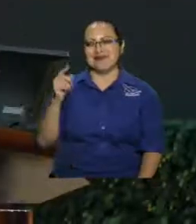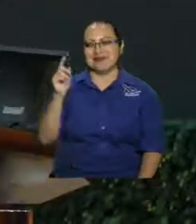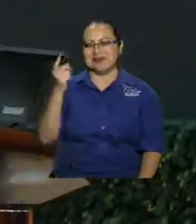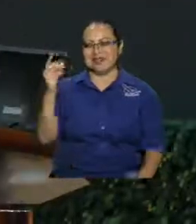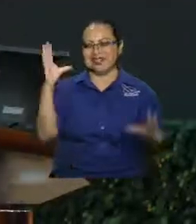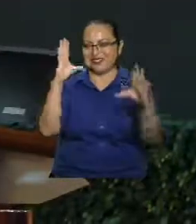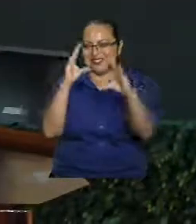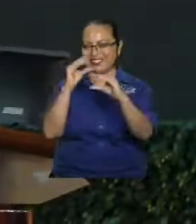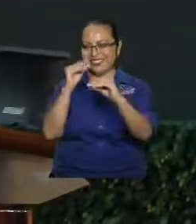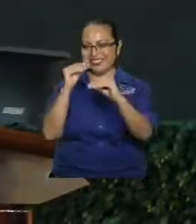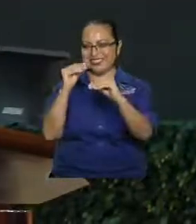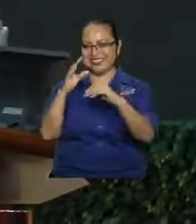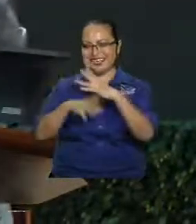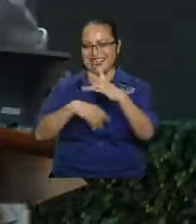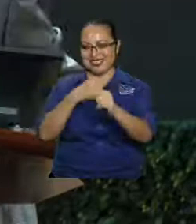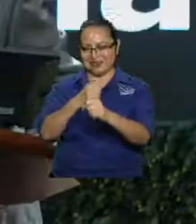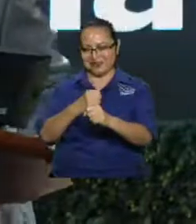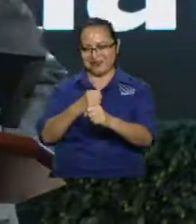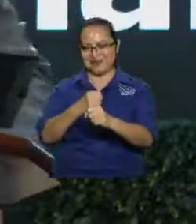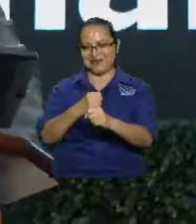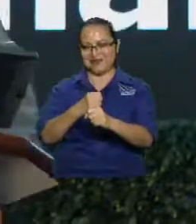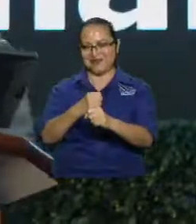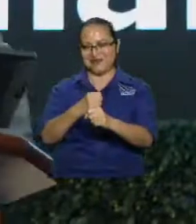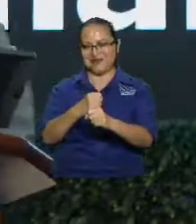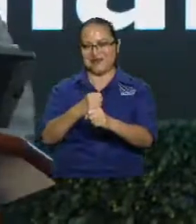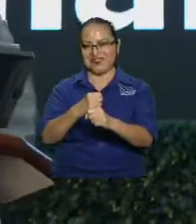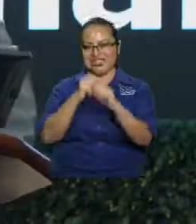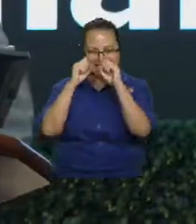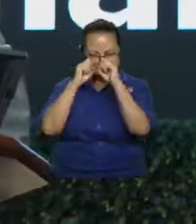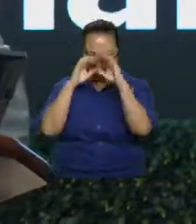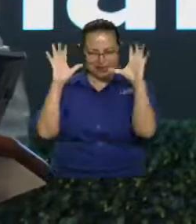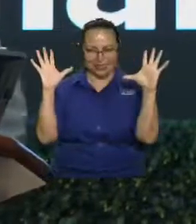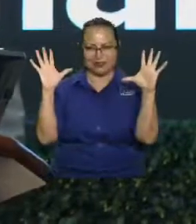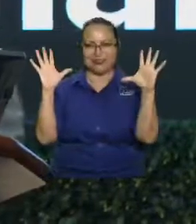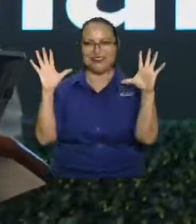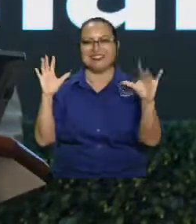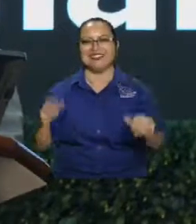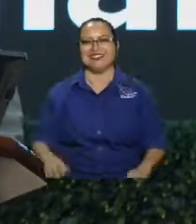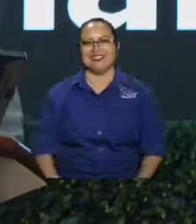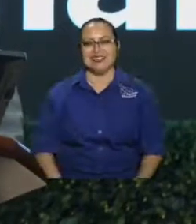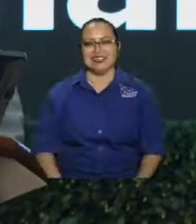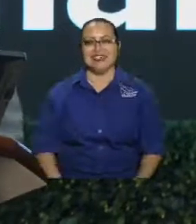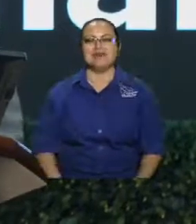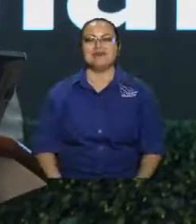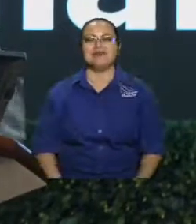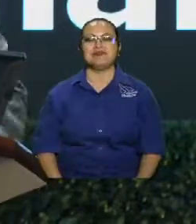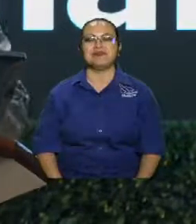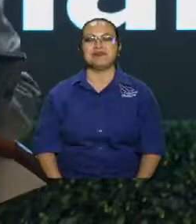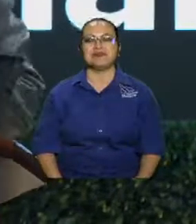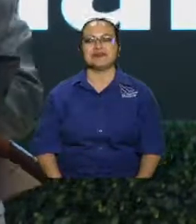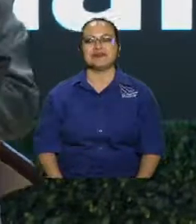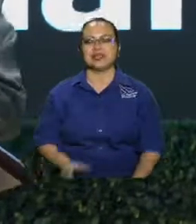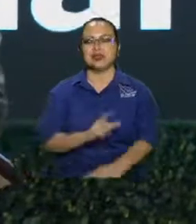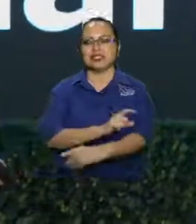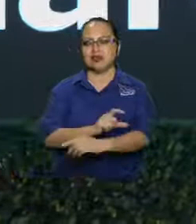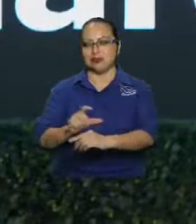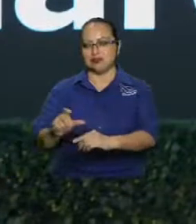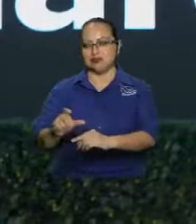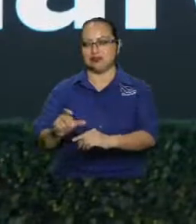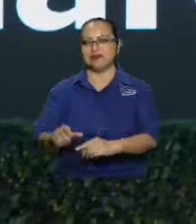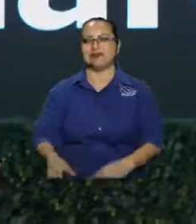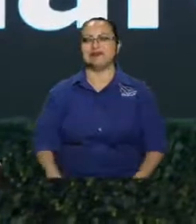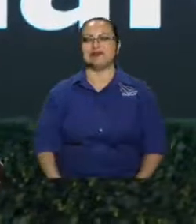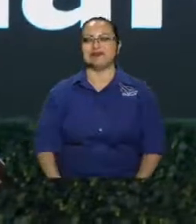Primera desvelada del año. Ah, sea, no. No, ya lo voy a dejar que se vaya. Mire, pues así rapidito. Si me aguanta, rapidito.